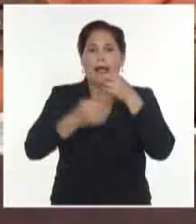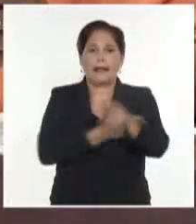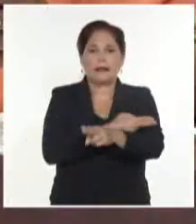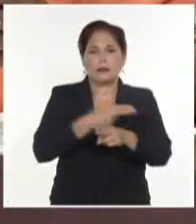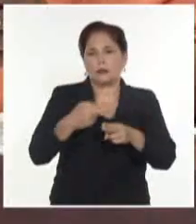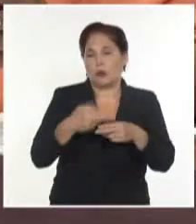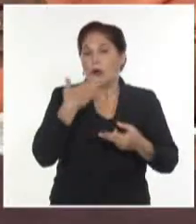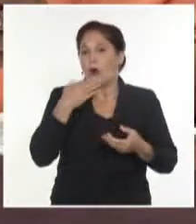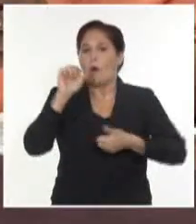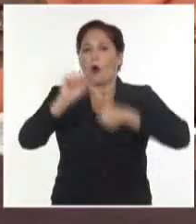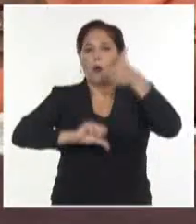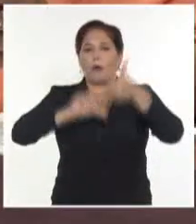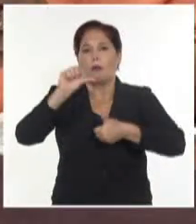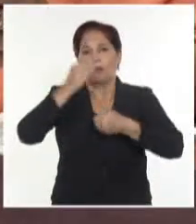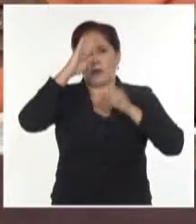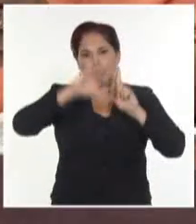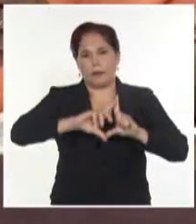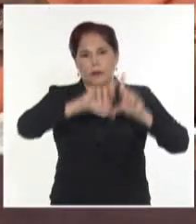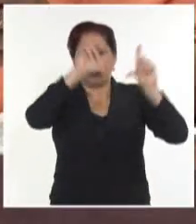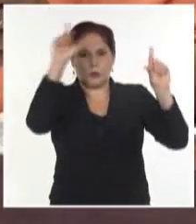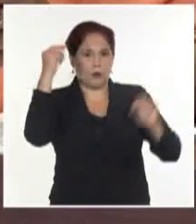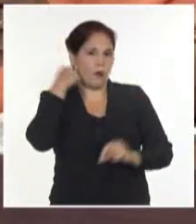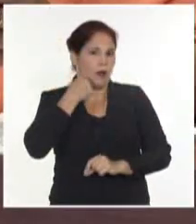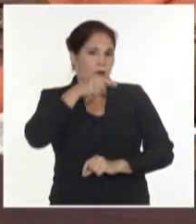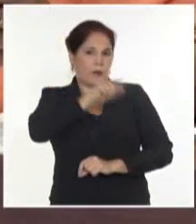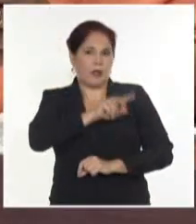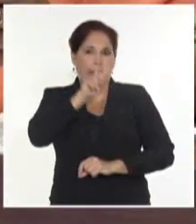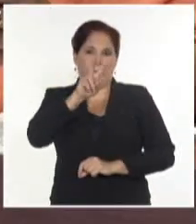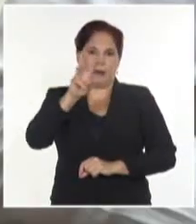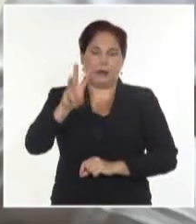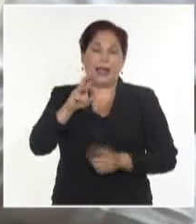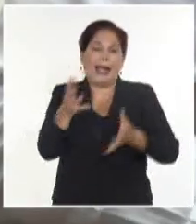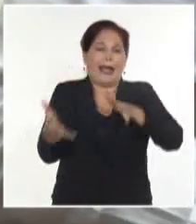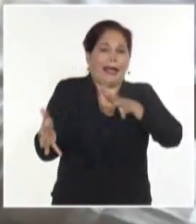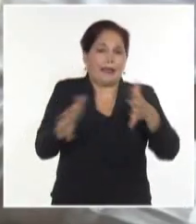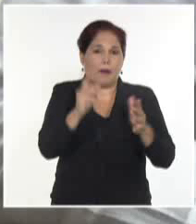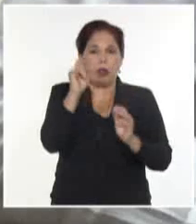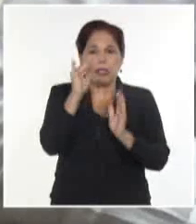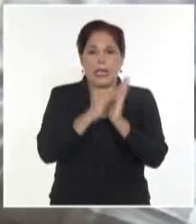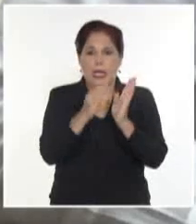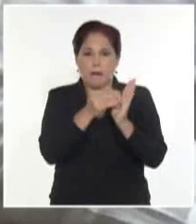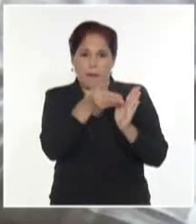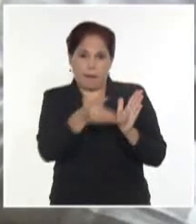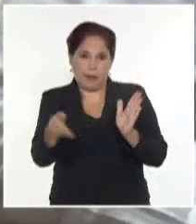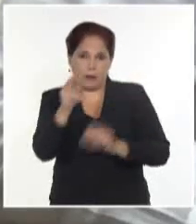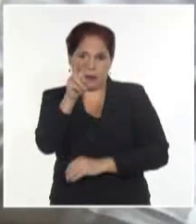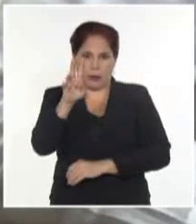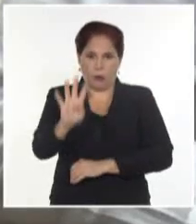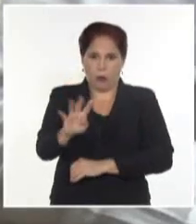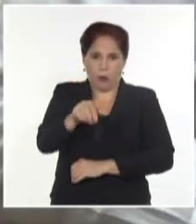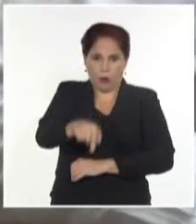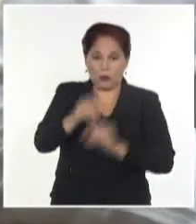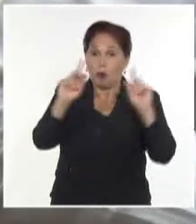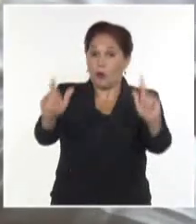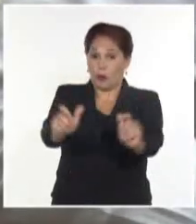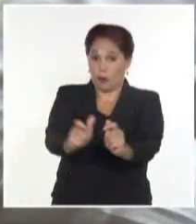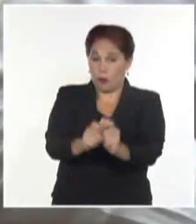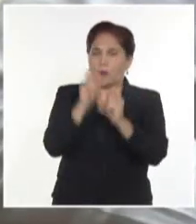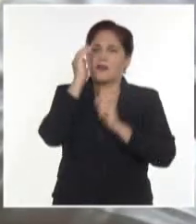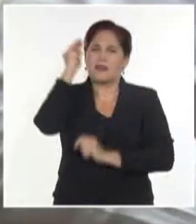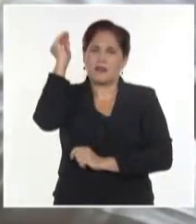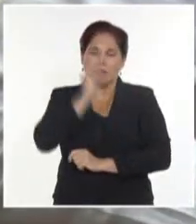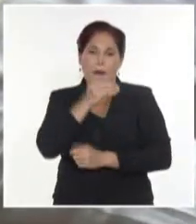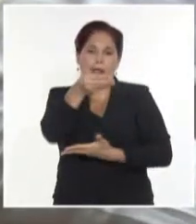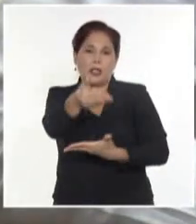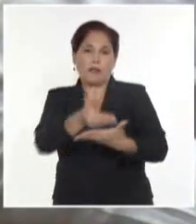comportamiento económico del país en 2023 y el estimado del primer semestre del año. En esta reunión se conoció el informe